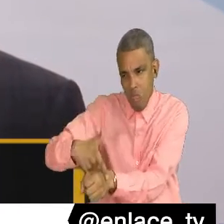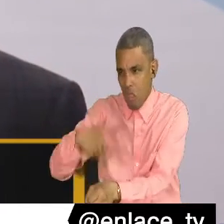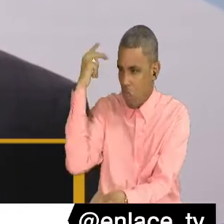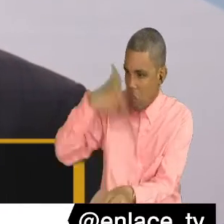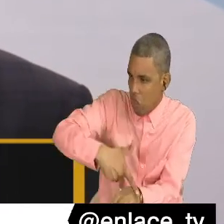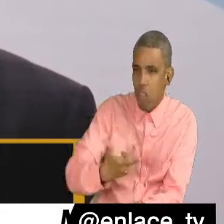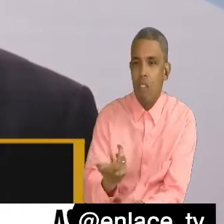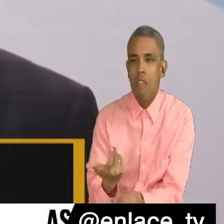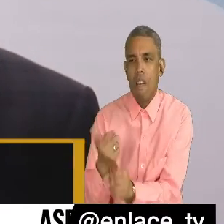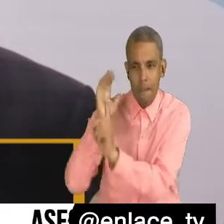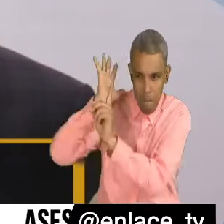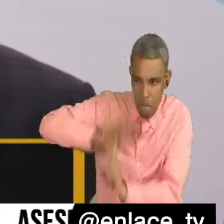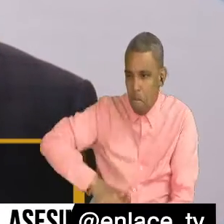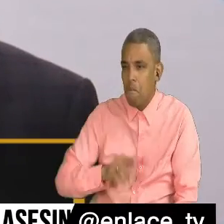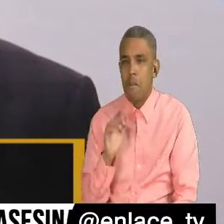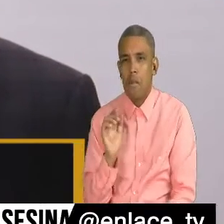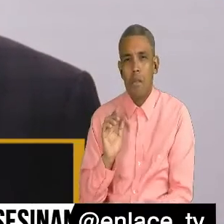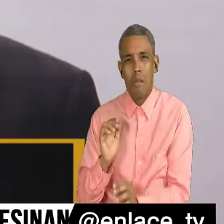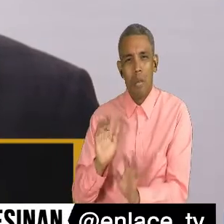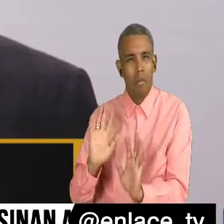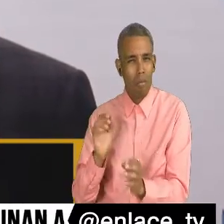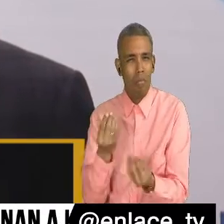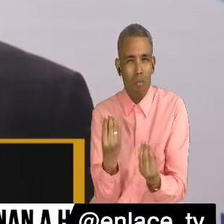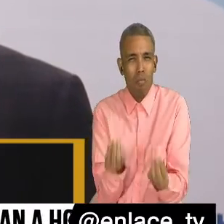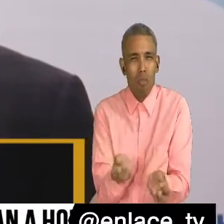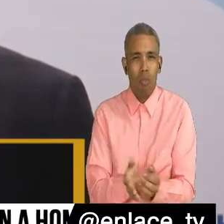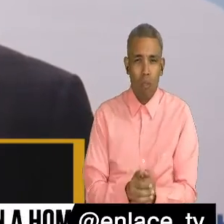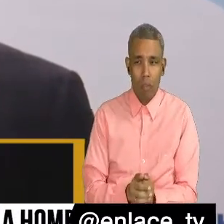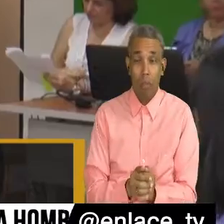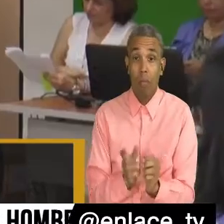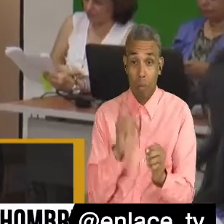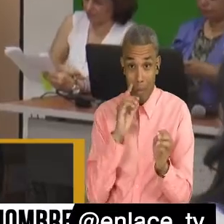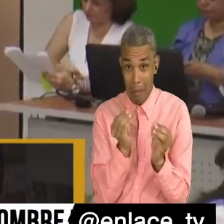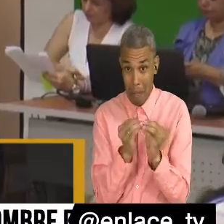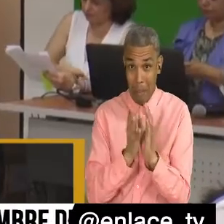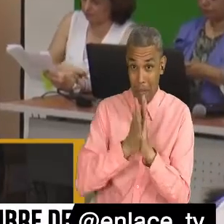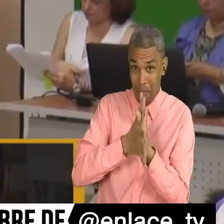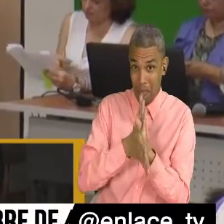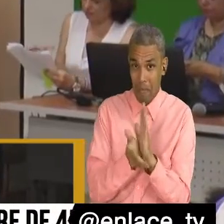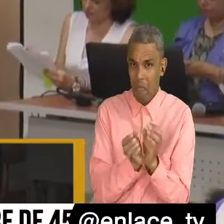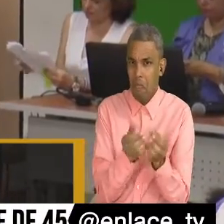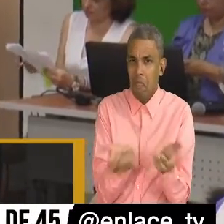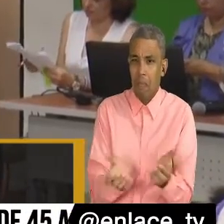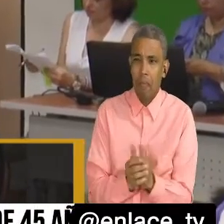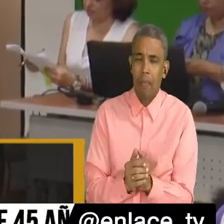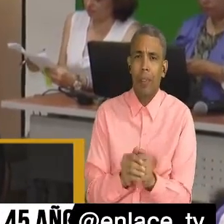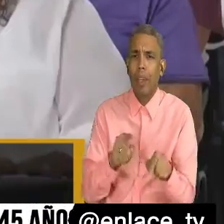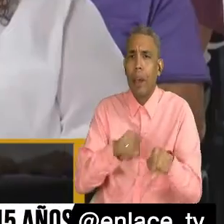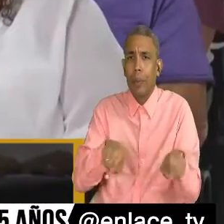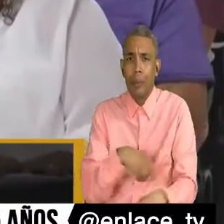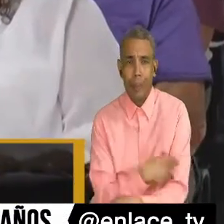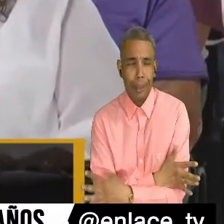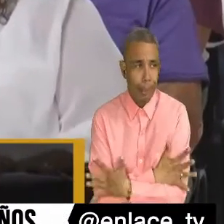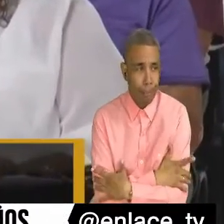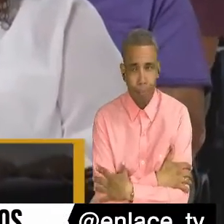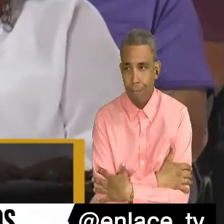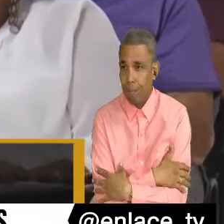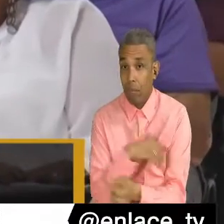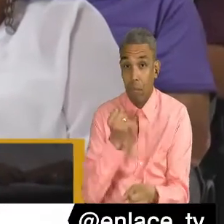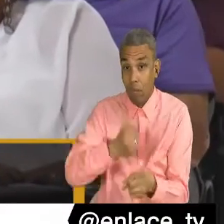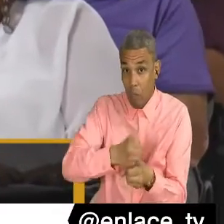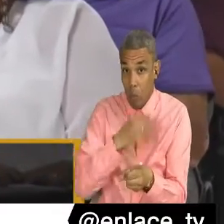Uno de los mayores generadores de violencia es la economía ilegal. Es la falta de oportunidades económicas y sociales por la